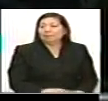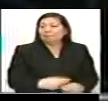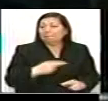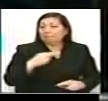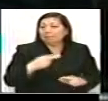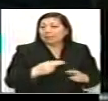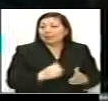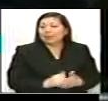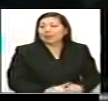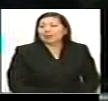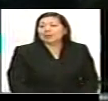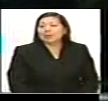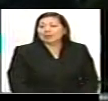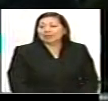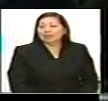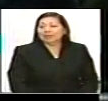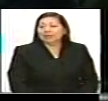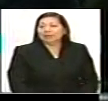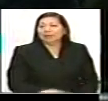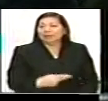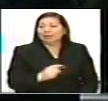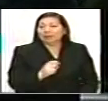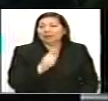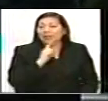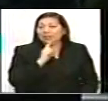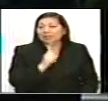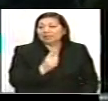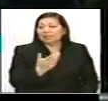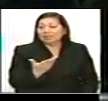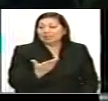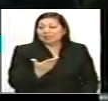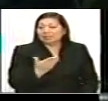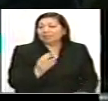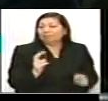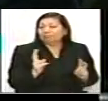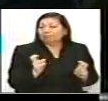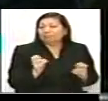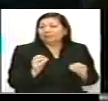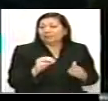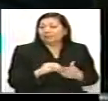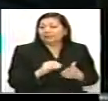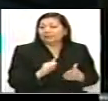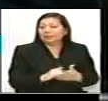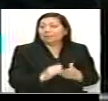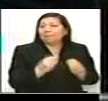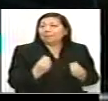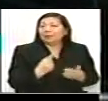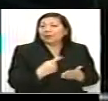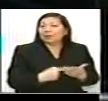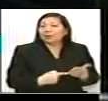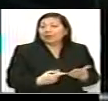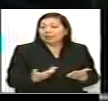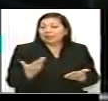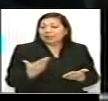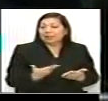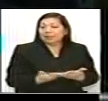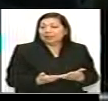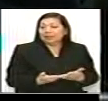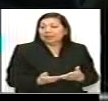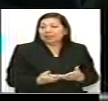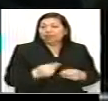hidrometeorológicas porque lo hidrometeorológico es un término compuesto, porque en realidad se compone de una